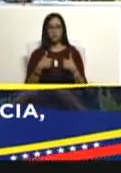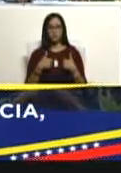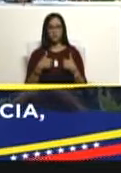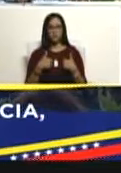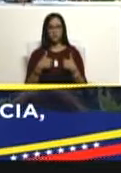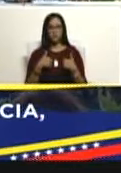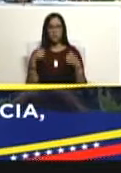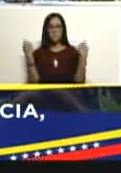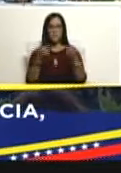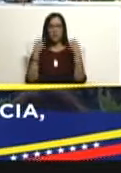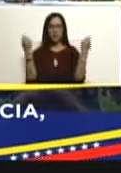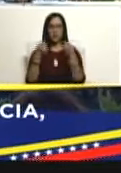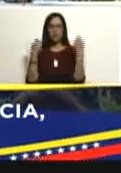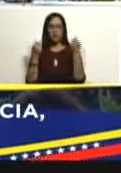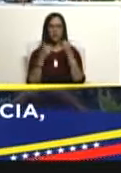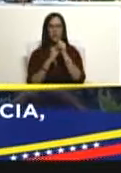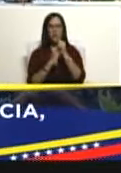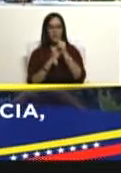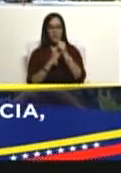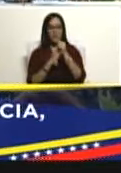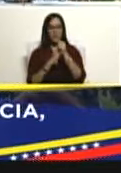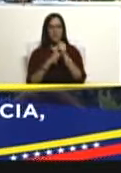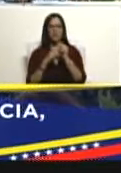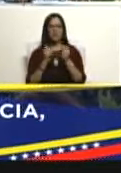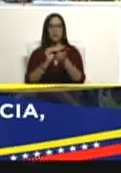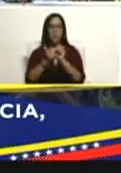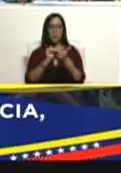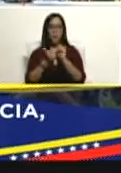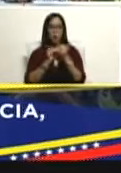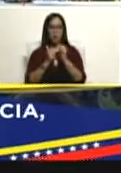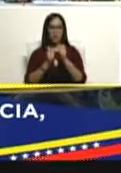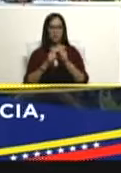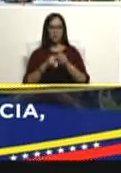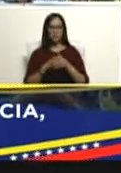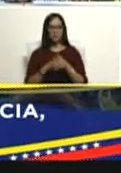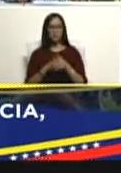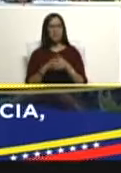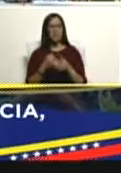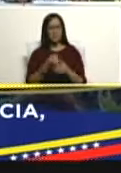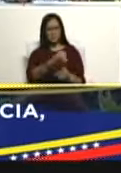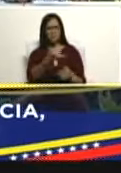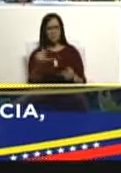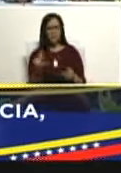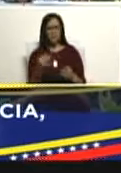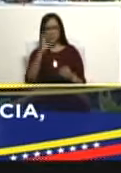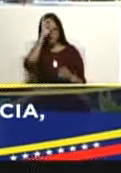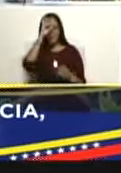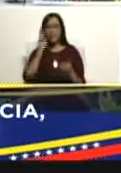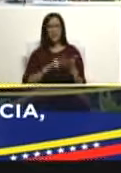Un periódico llamado Líder, que es de deporte. Ustedes no saben de qué les estoy hablando.